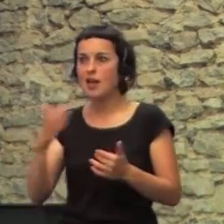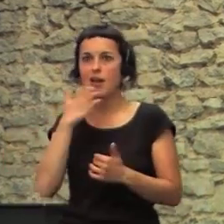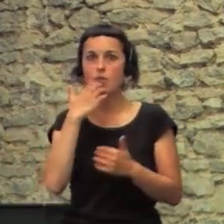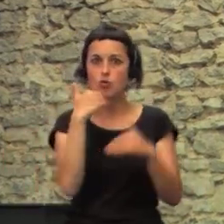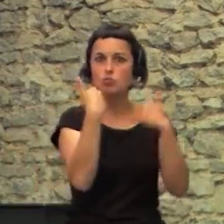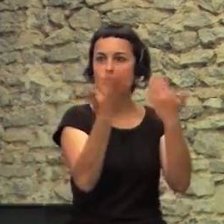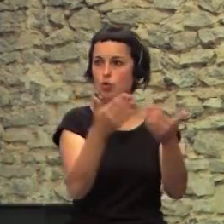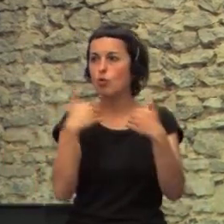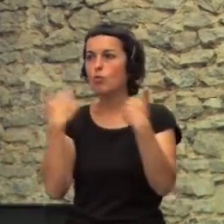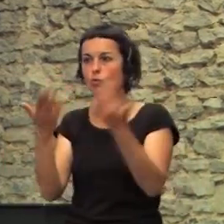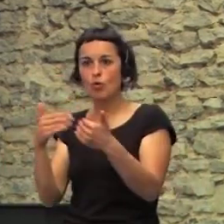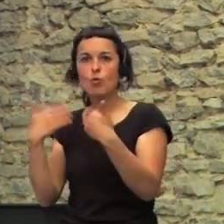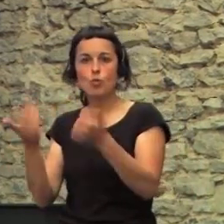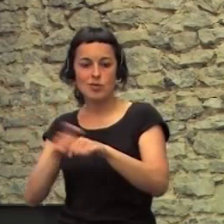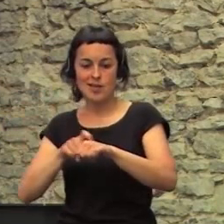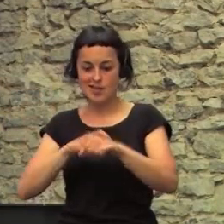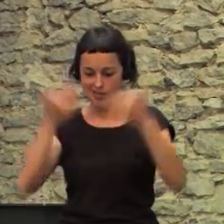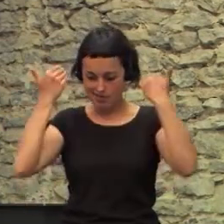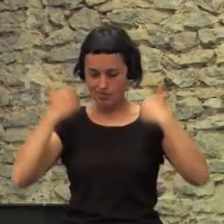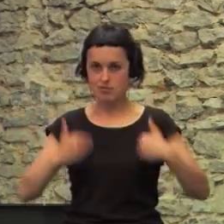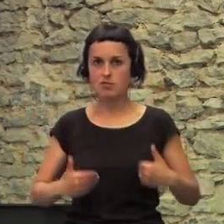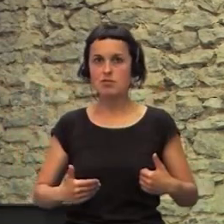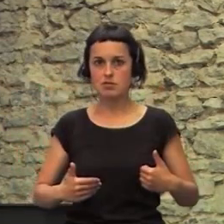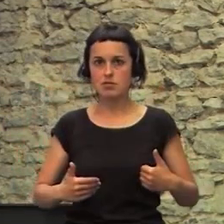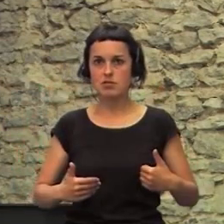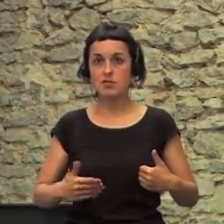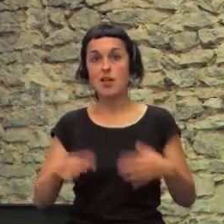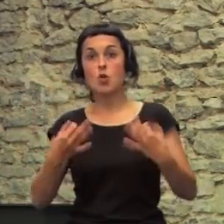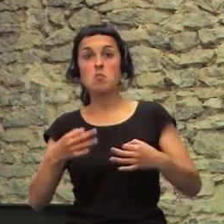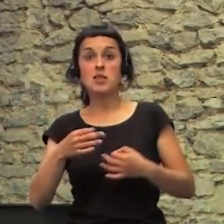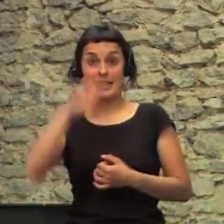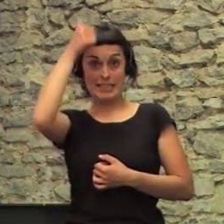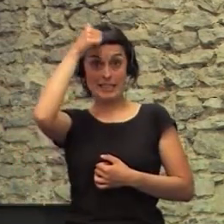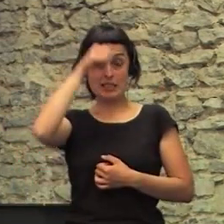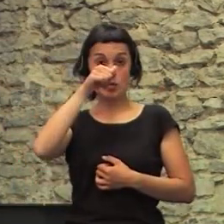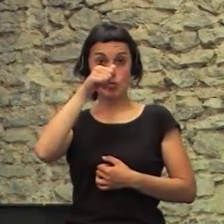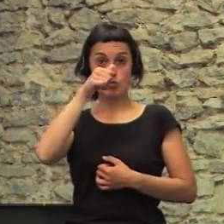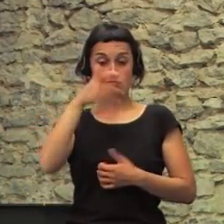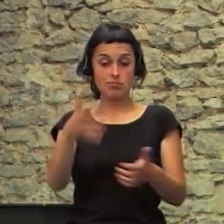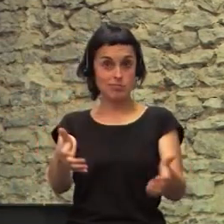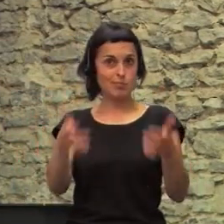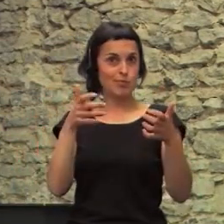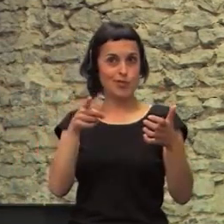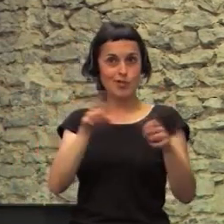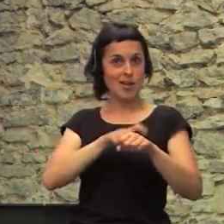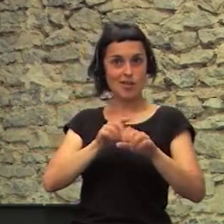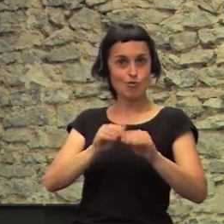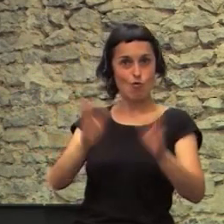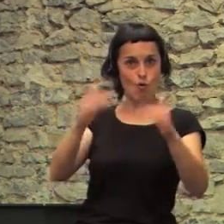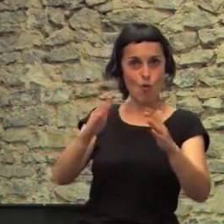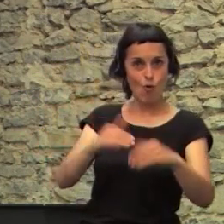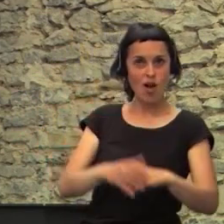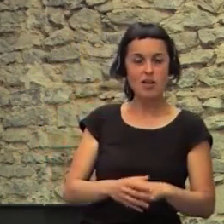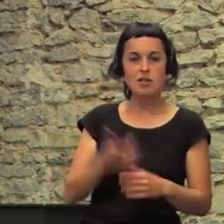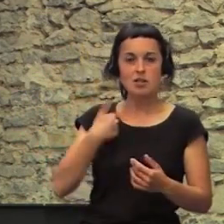todas las características fisiológicas que normalmente los grandes ganadores o las grandes ganadoras lo tienen. Entonces, si empezamos a analizar